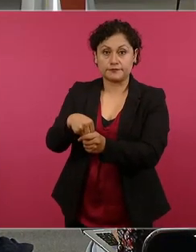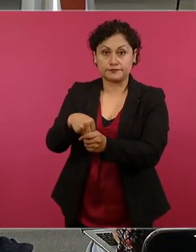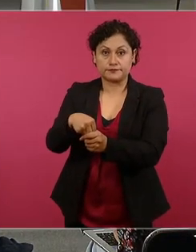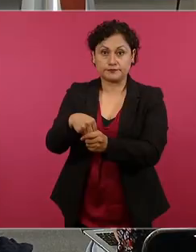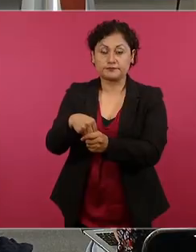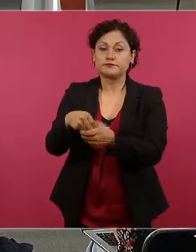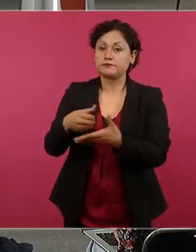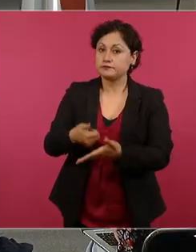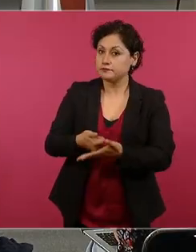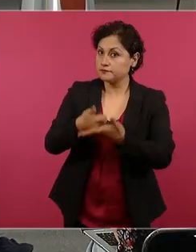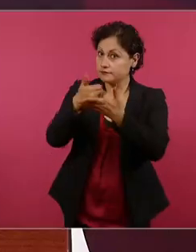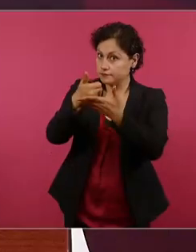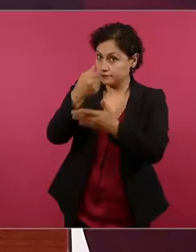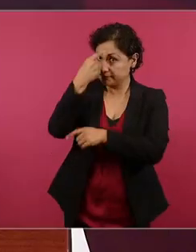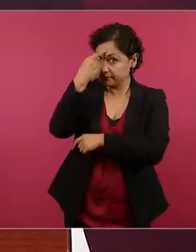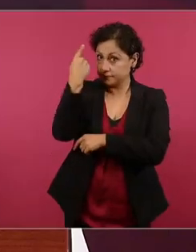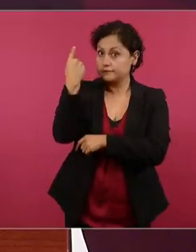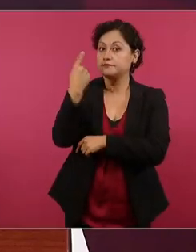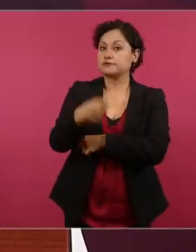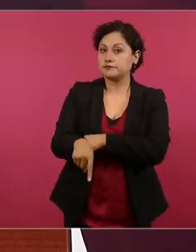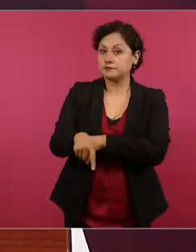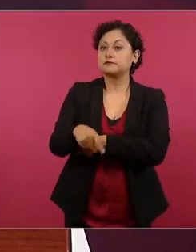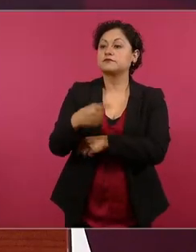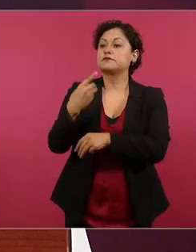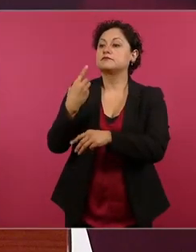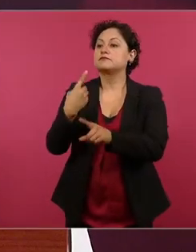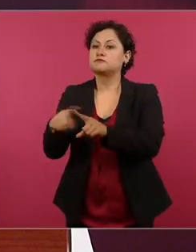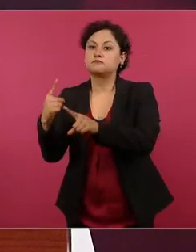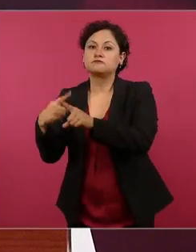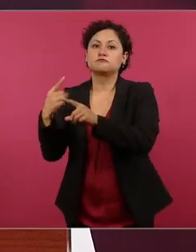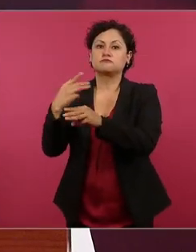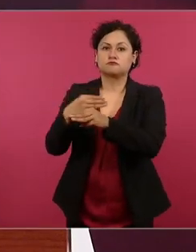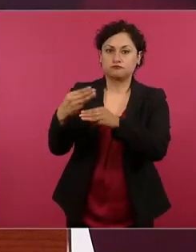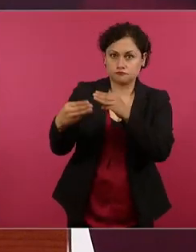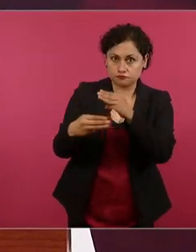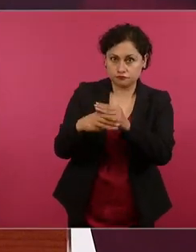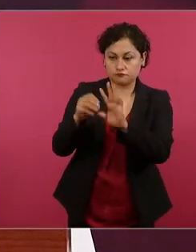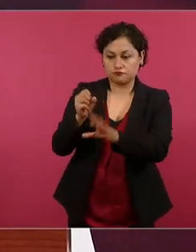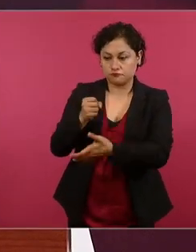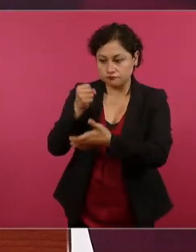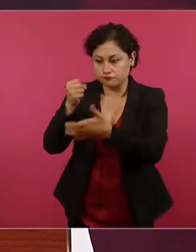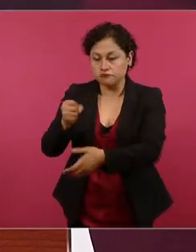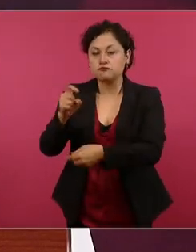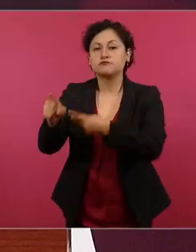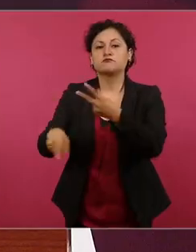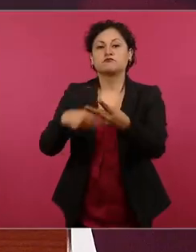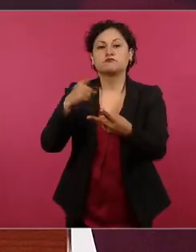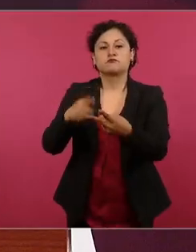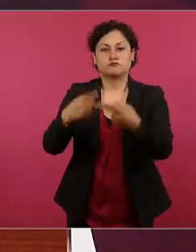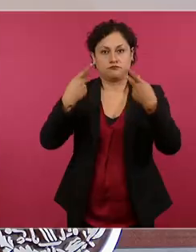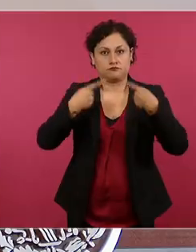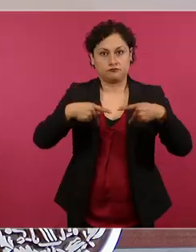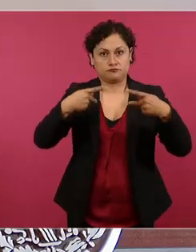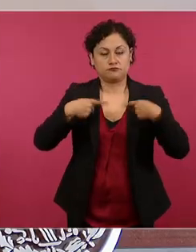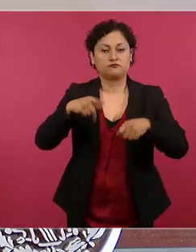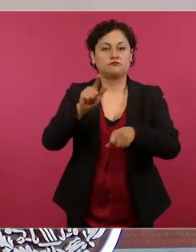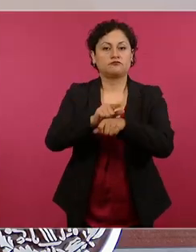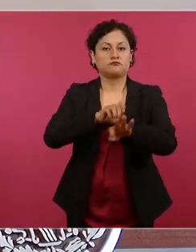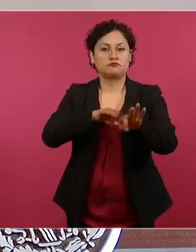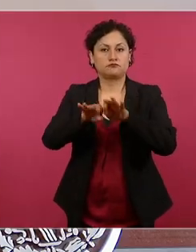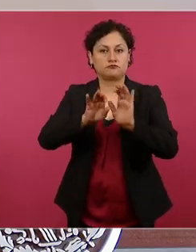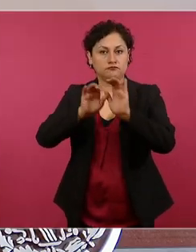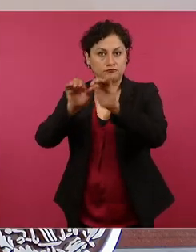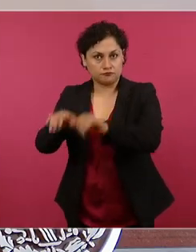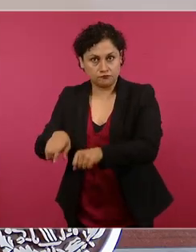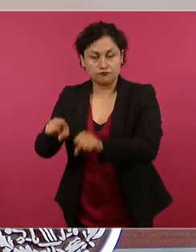la asignación de recursos materiales, humanos, necesarios, que permitan la organización y el buen funcionamiento de